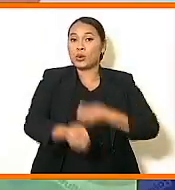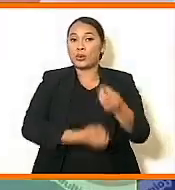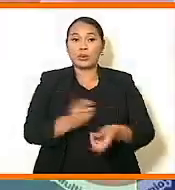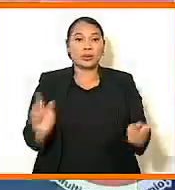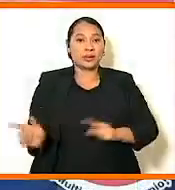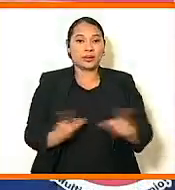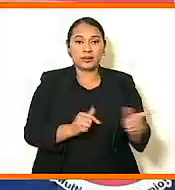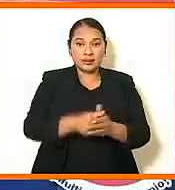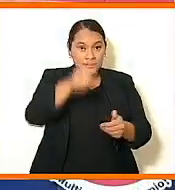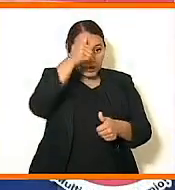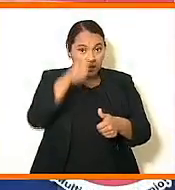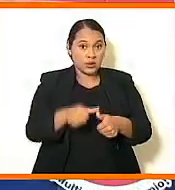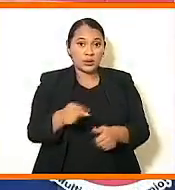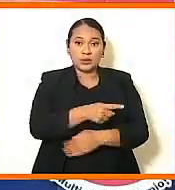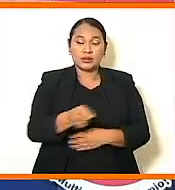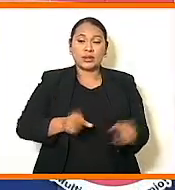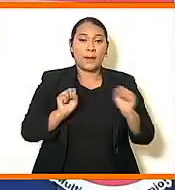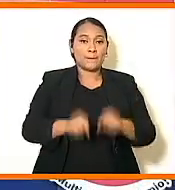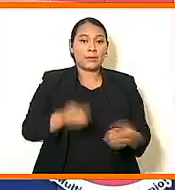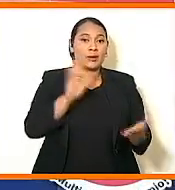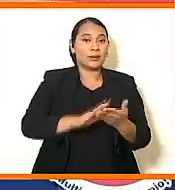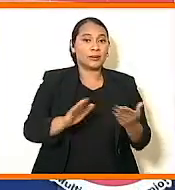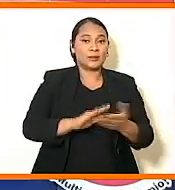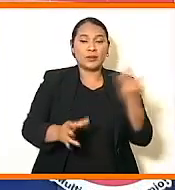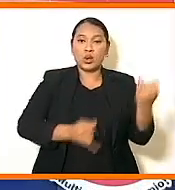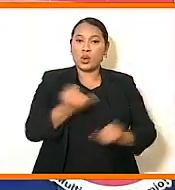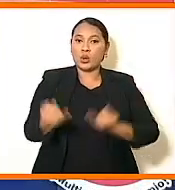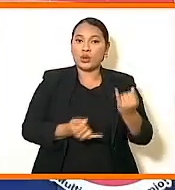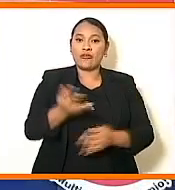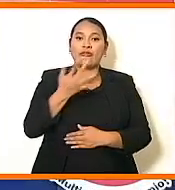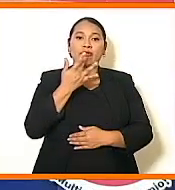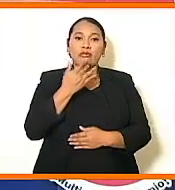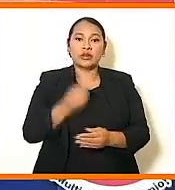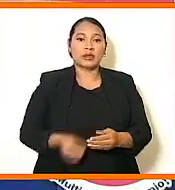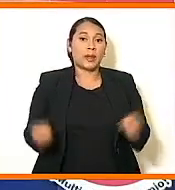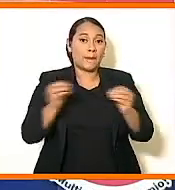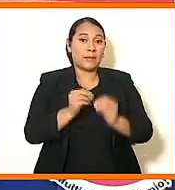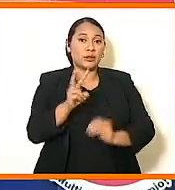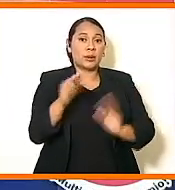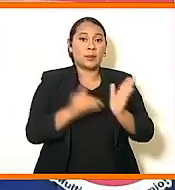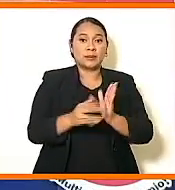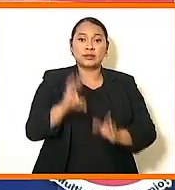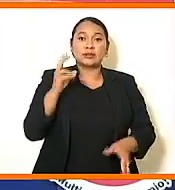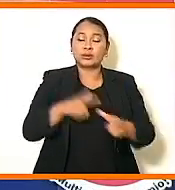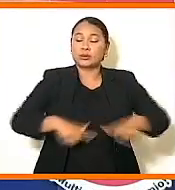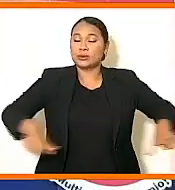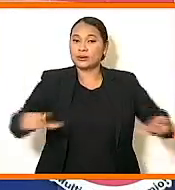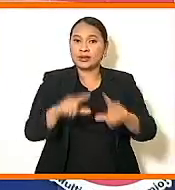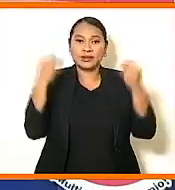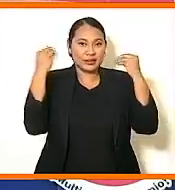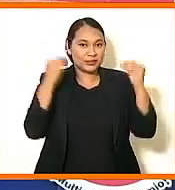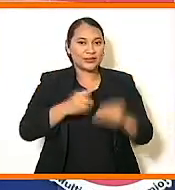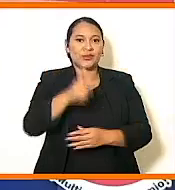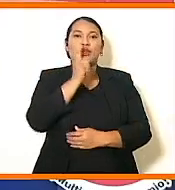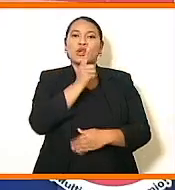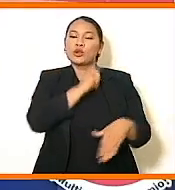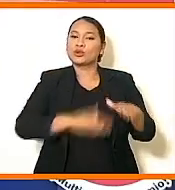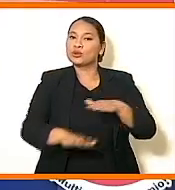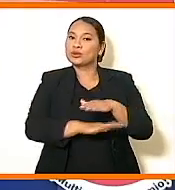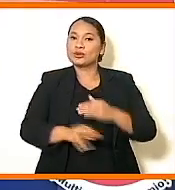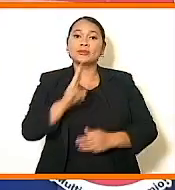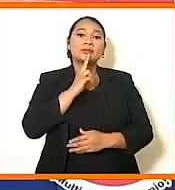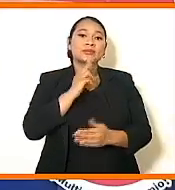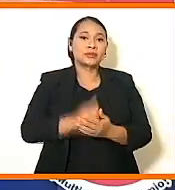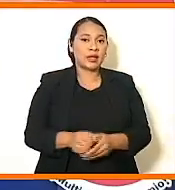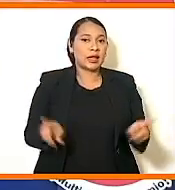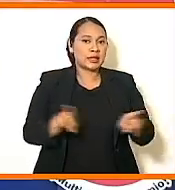quiero recordar que puedes comprar tus jugadas favoritas en nuestros más de 2.700 puntos de venta de Loto a nivel nacional y también a través de la